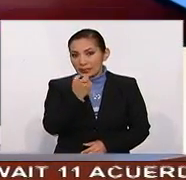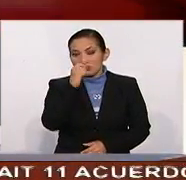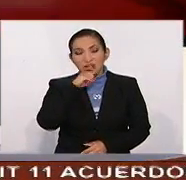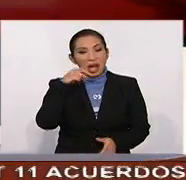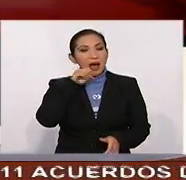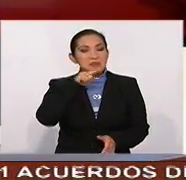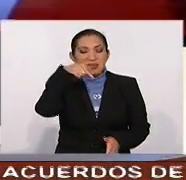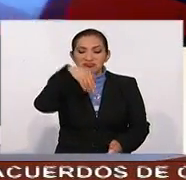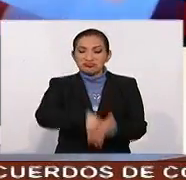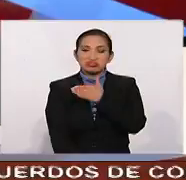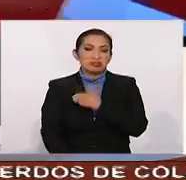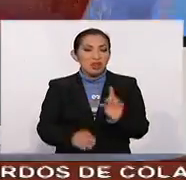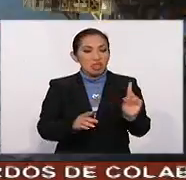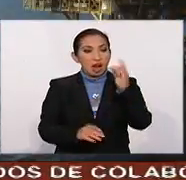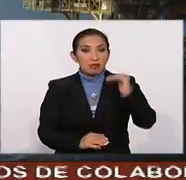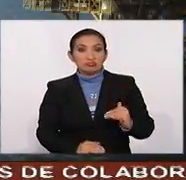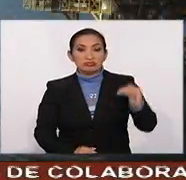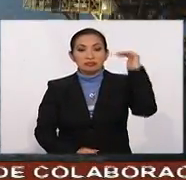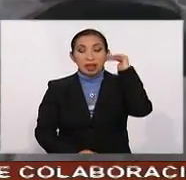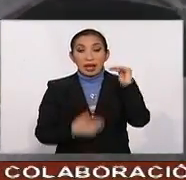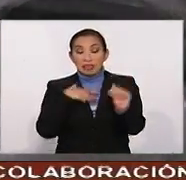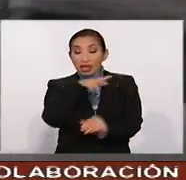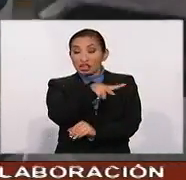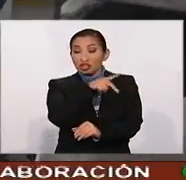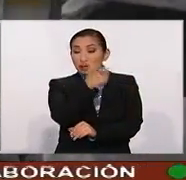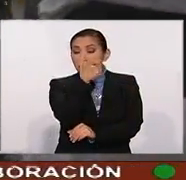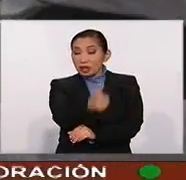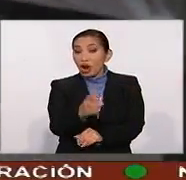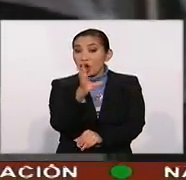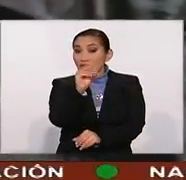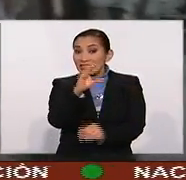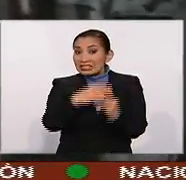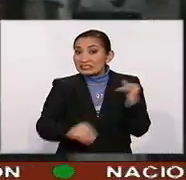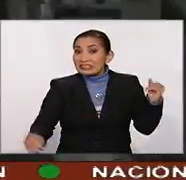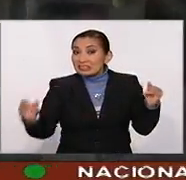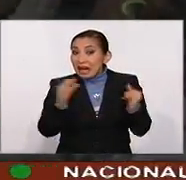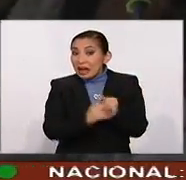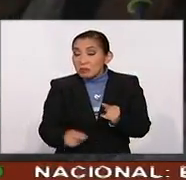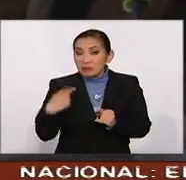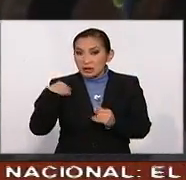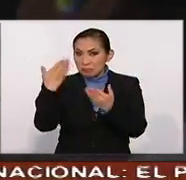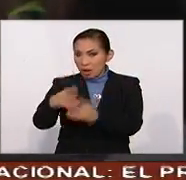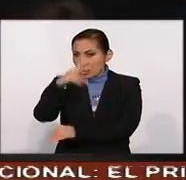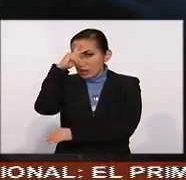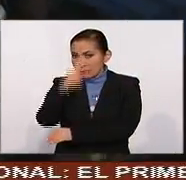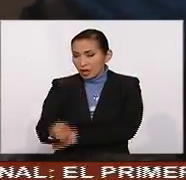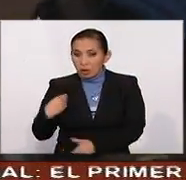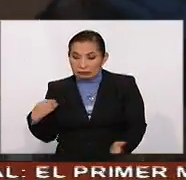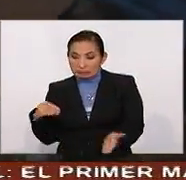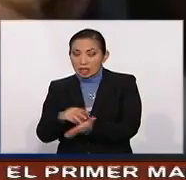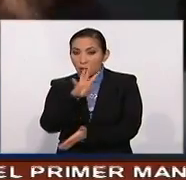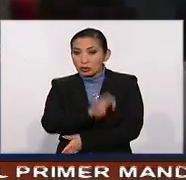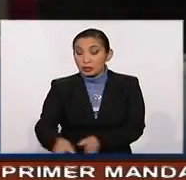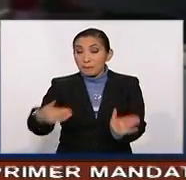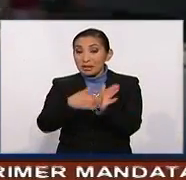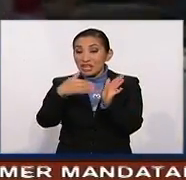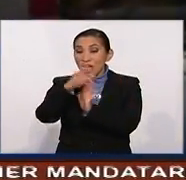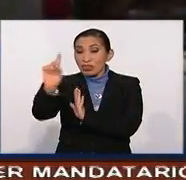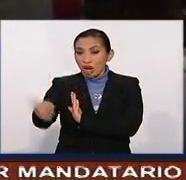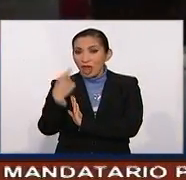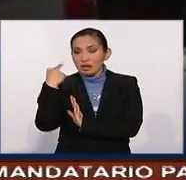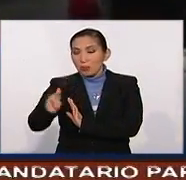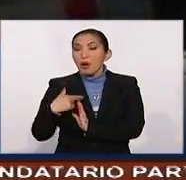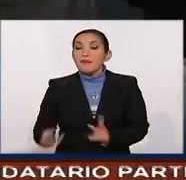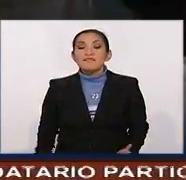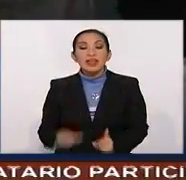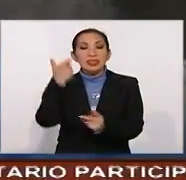cayendo frente al dólar. Ayer el dólar se vendió hasta en 18 pesos con 90 centavos, por lo que el Banco de México colocó 400 millones de dólares en